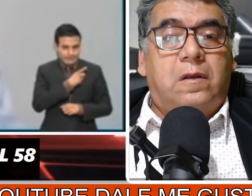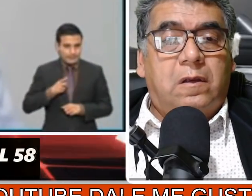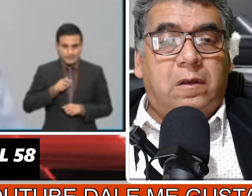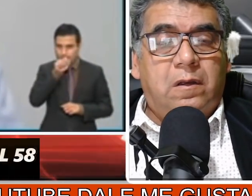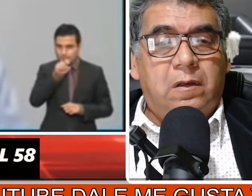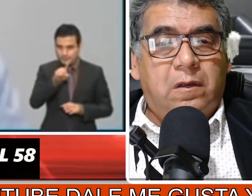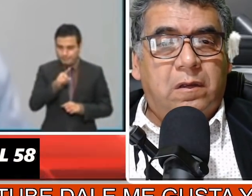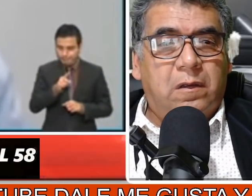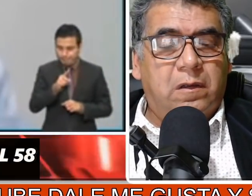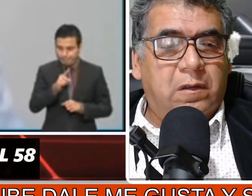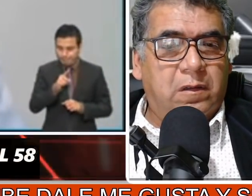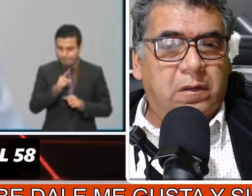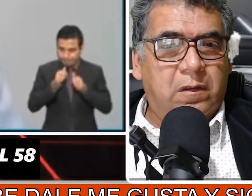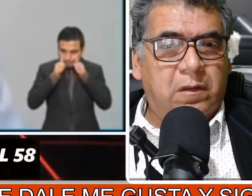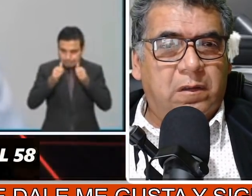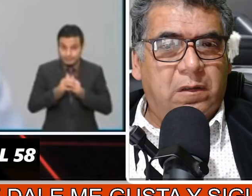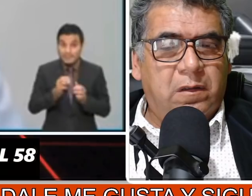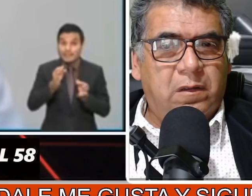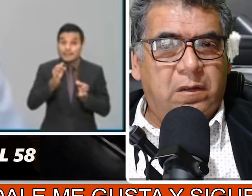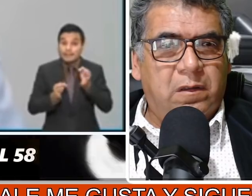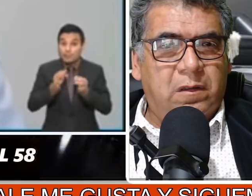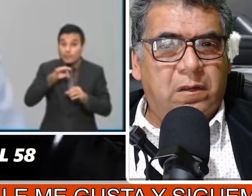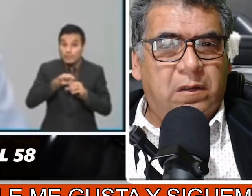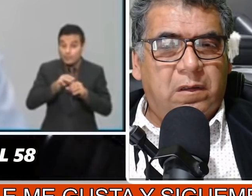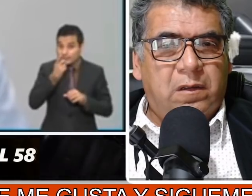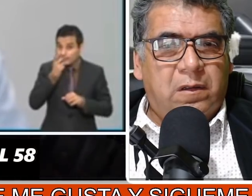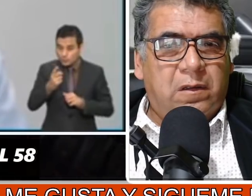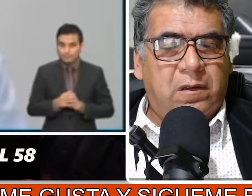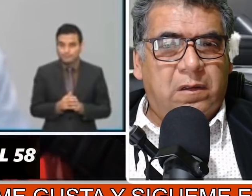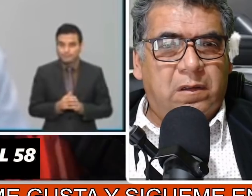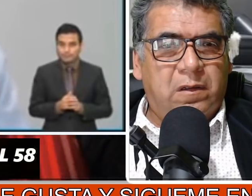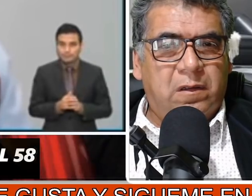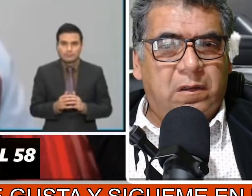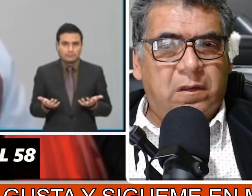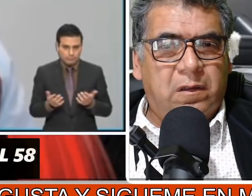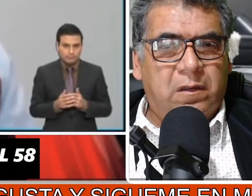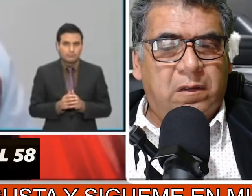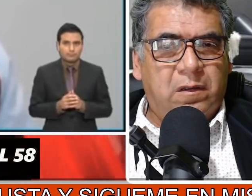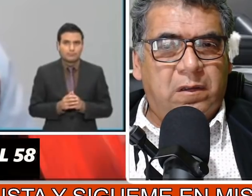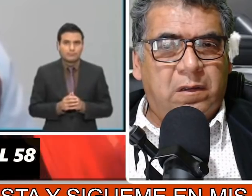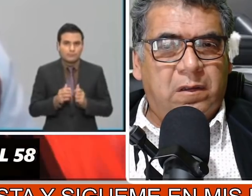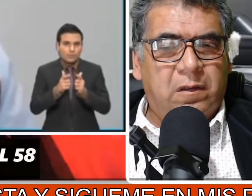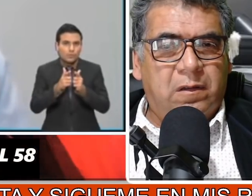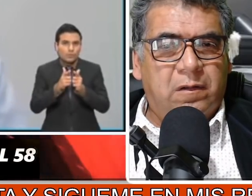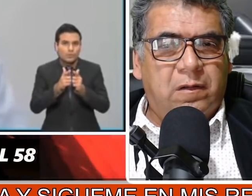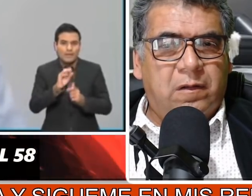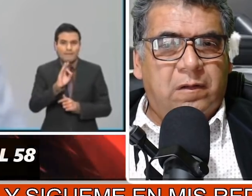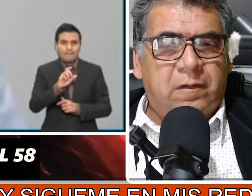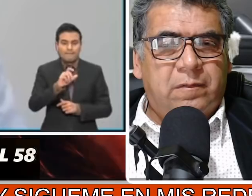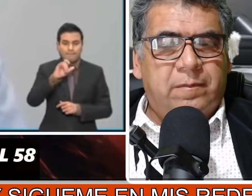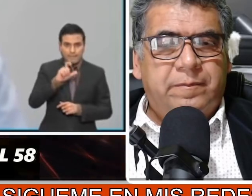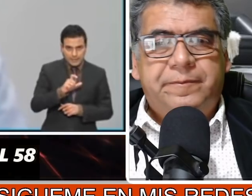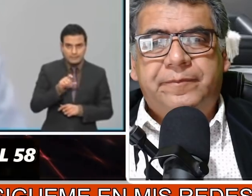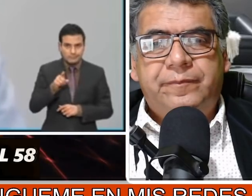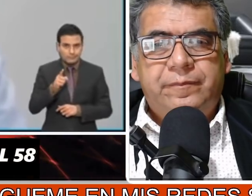en cuenta. Dijo el Tribunal Electoral: les asiste la razón a los actores, es decir, a Félix Salgado y a